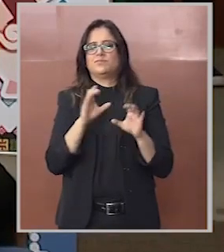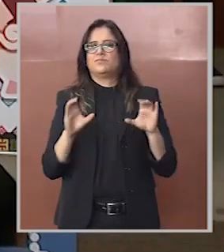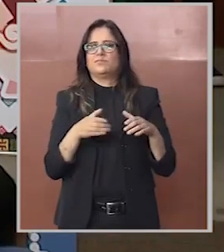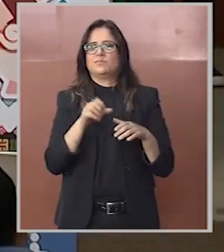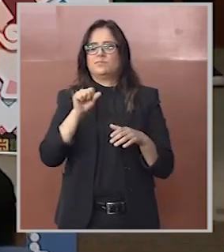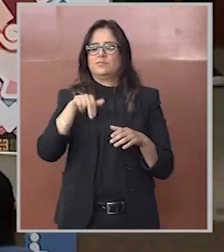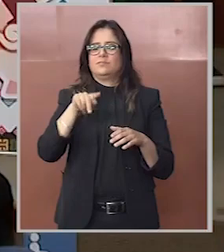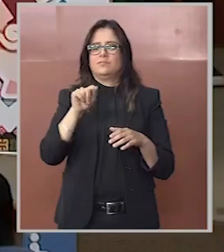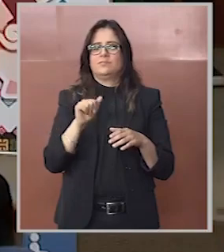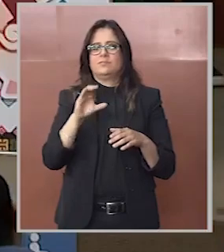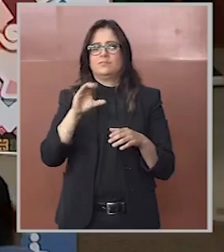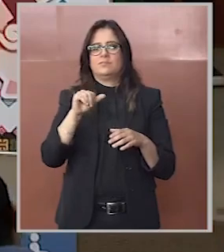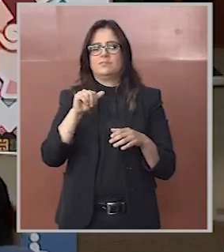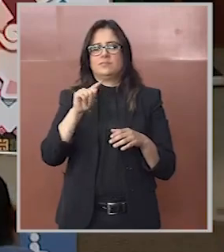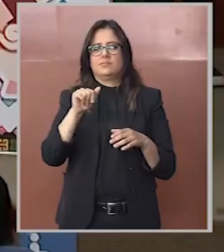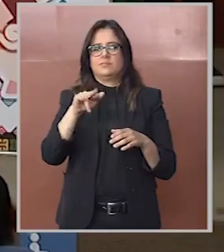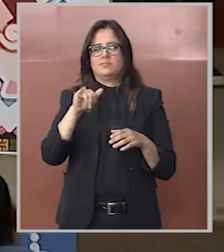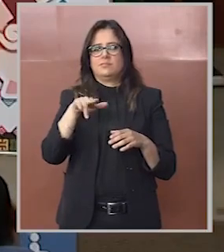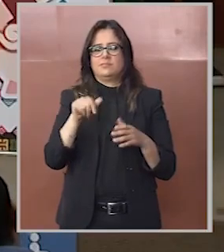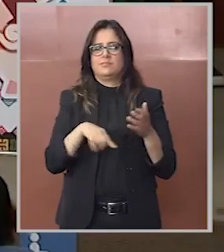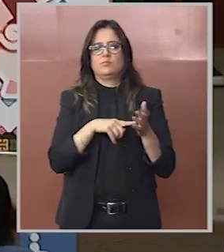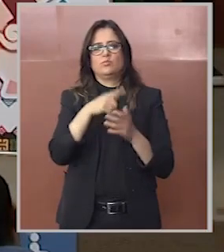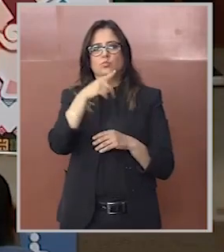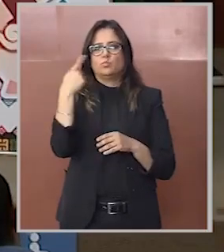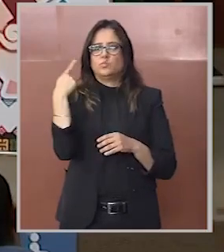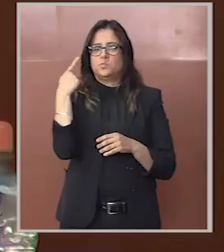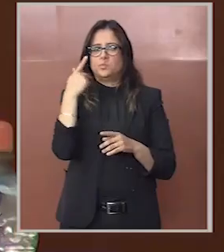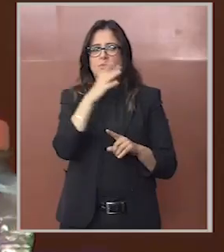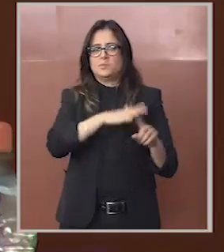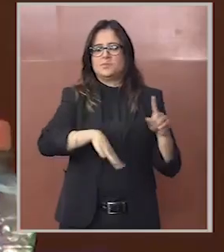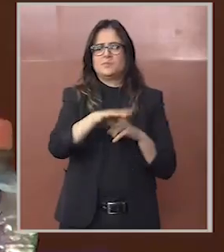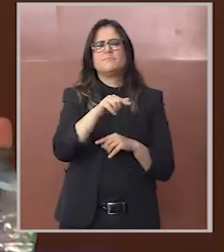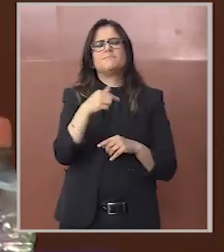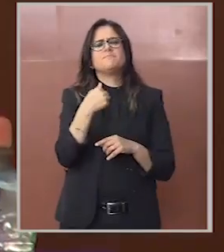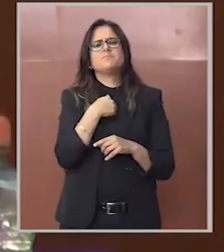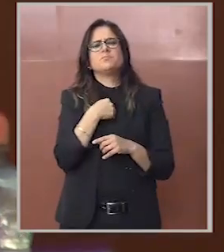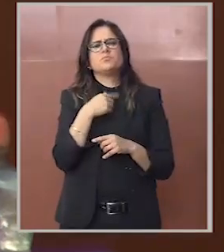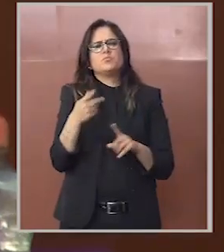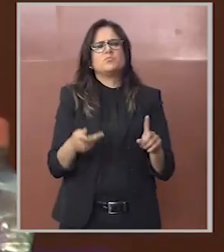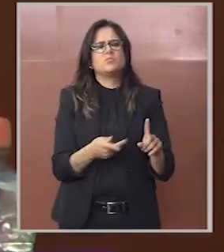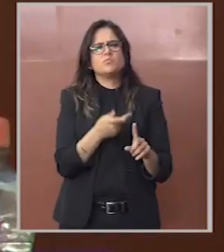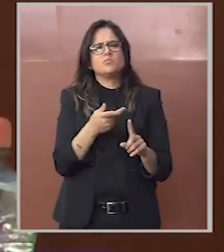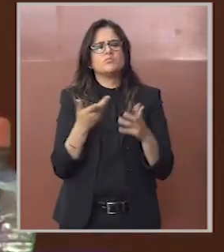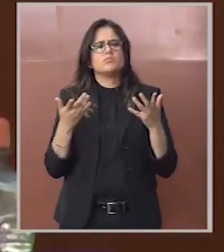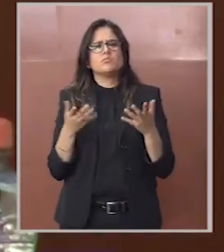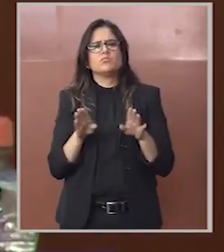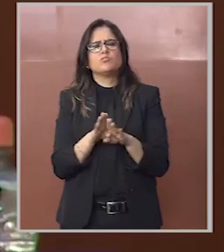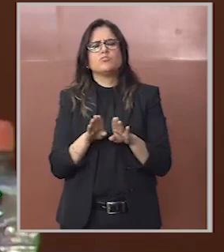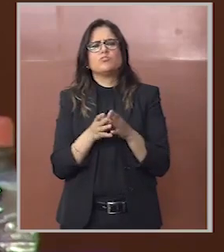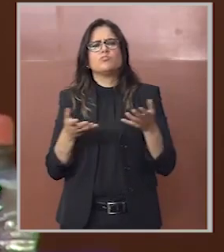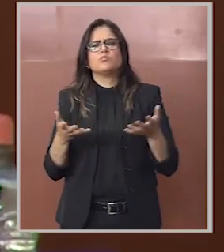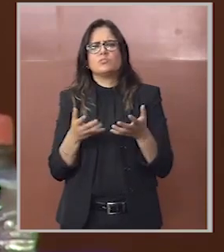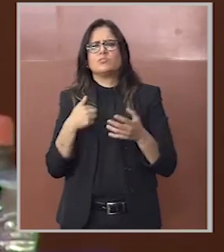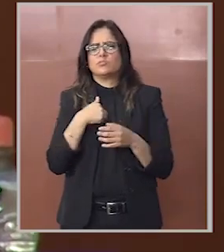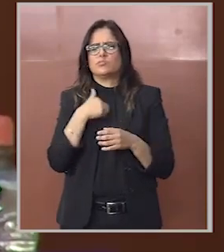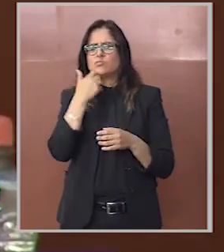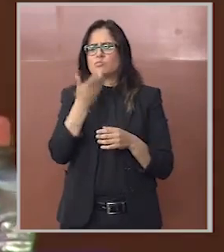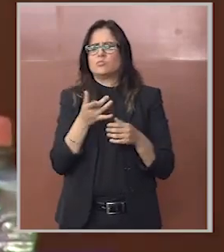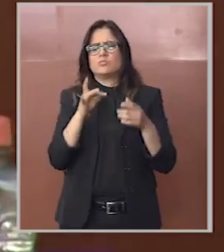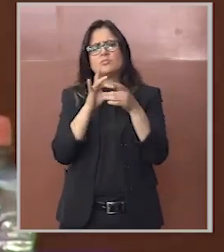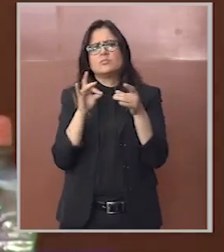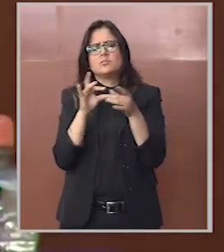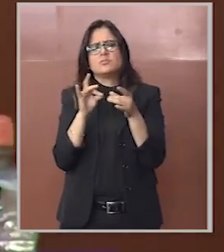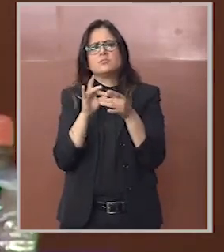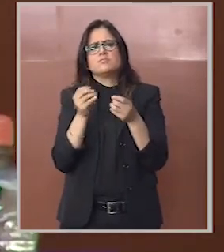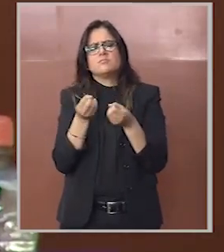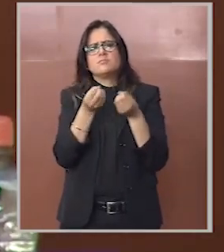tempan en Puebla y les preguntaba cómo atardeció hoy y esto lo quiero mencionar porque tiene